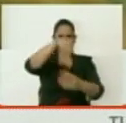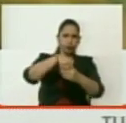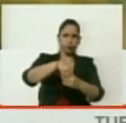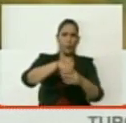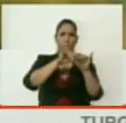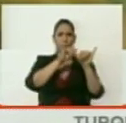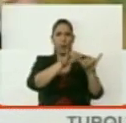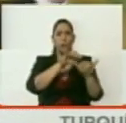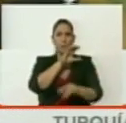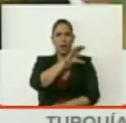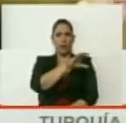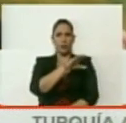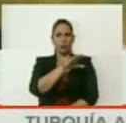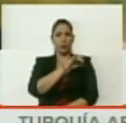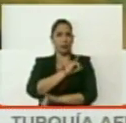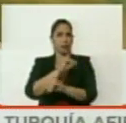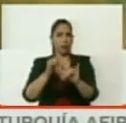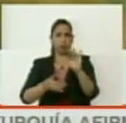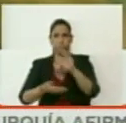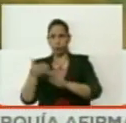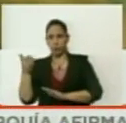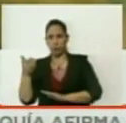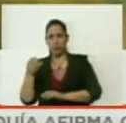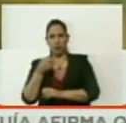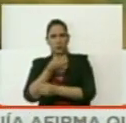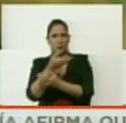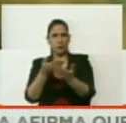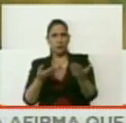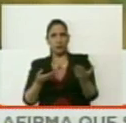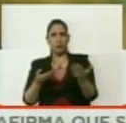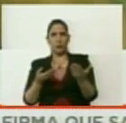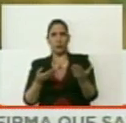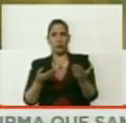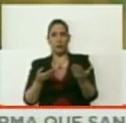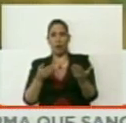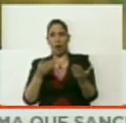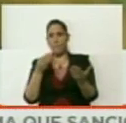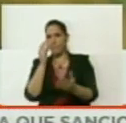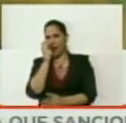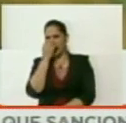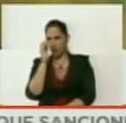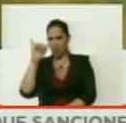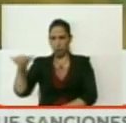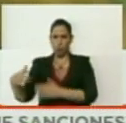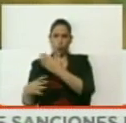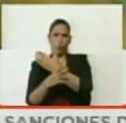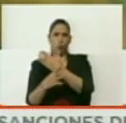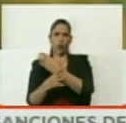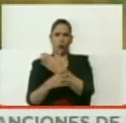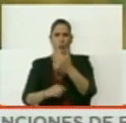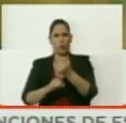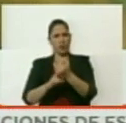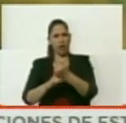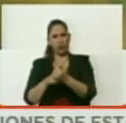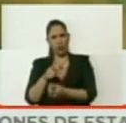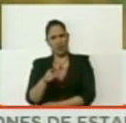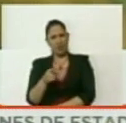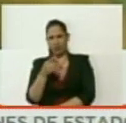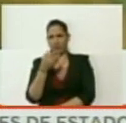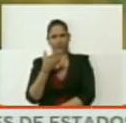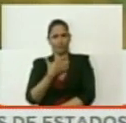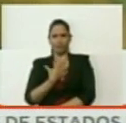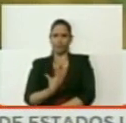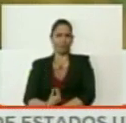país. Ya ha salido por allí el fantoche Guaidó apoyando esto. Qué triste, qué lástima.